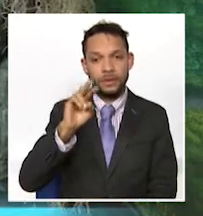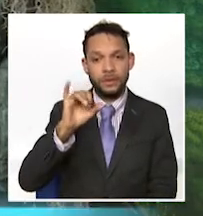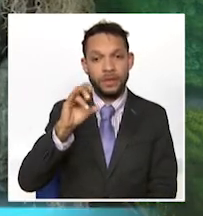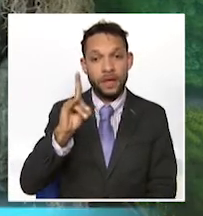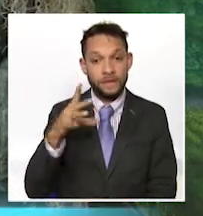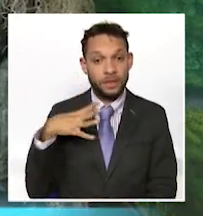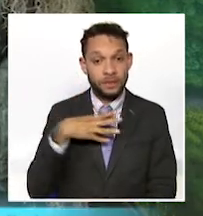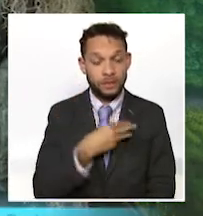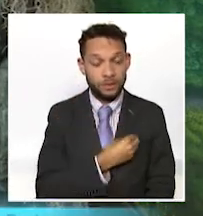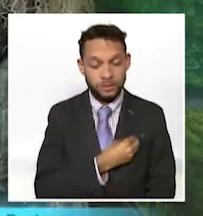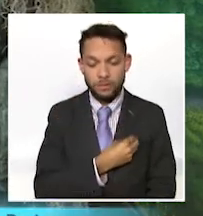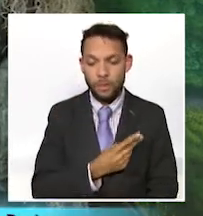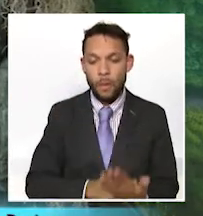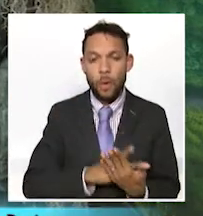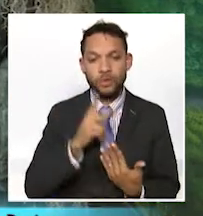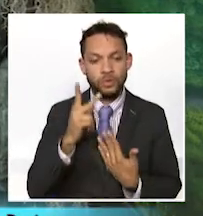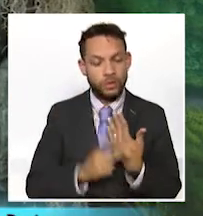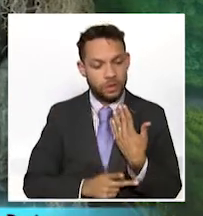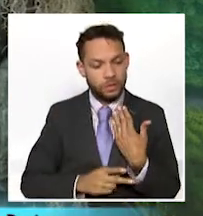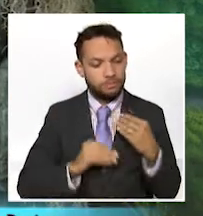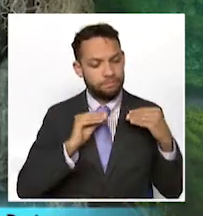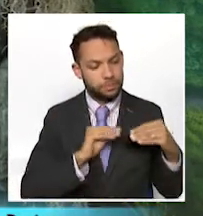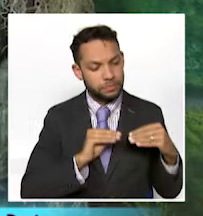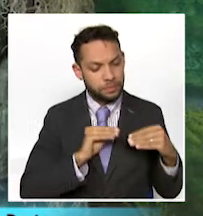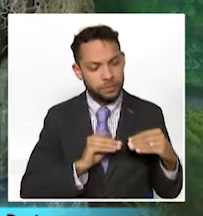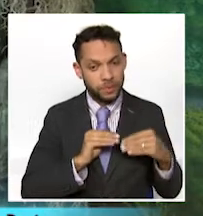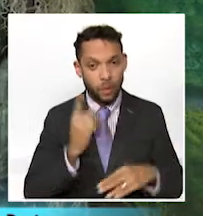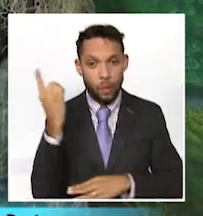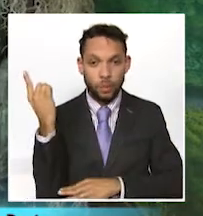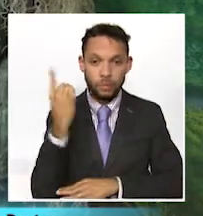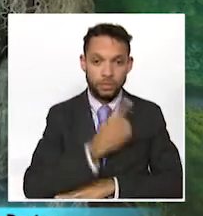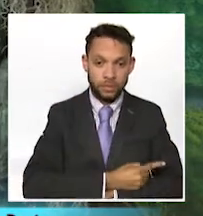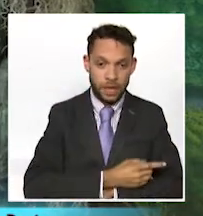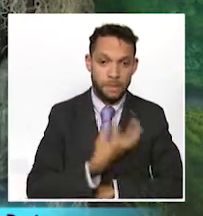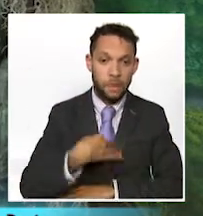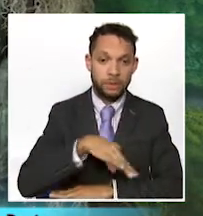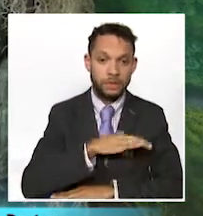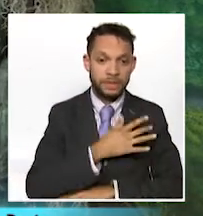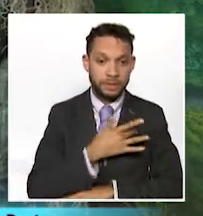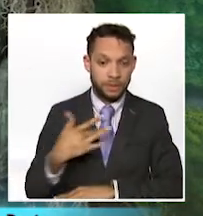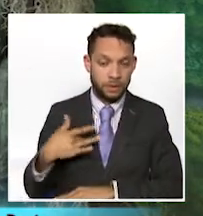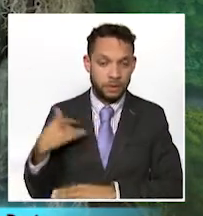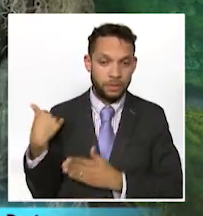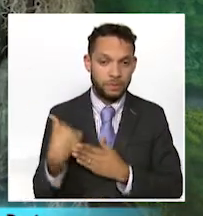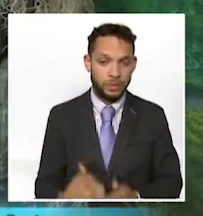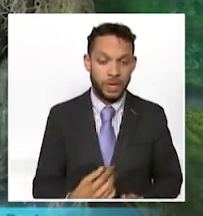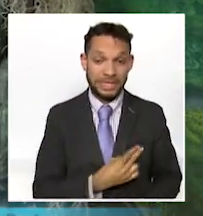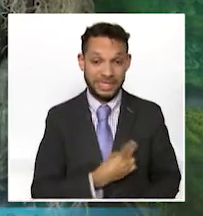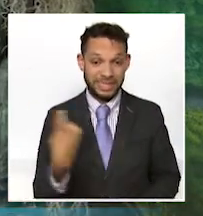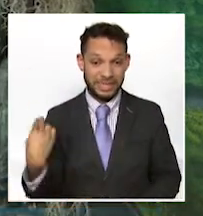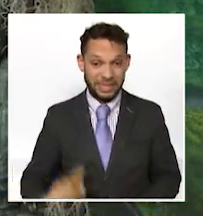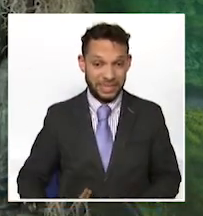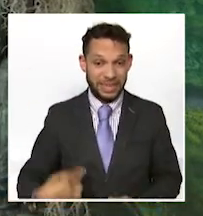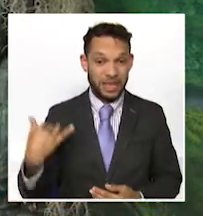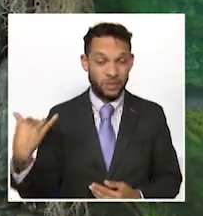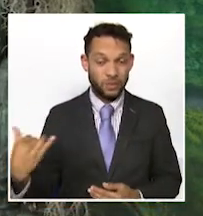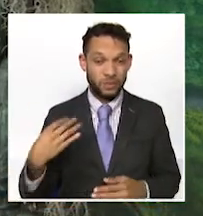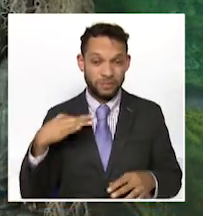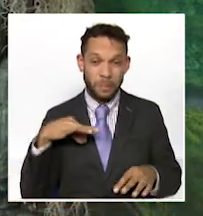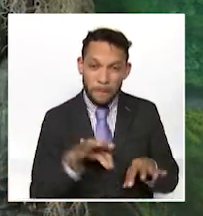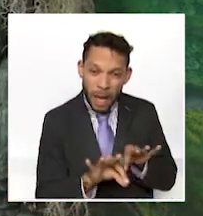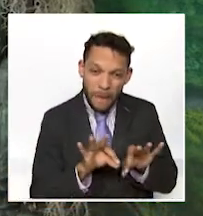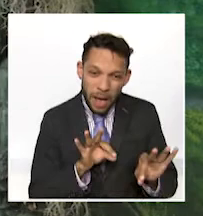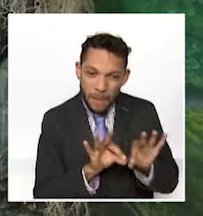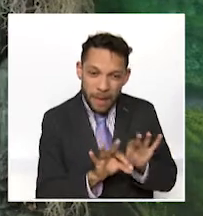un programa o un modelo de salud que se llama El Día para tu Salud, es la medicina china y es la acupuntura.